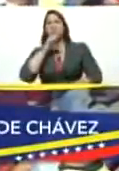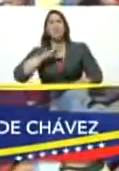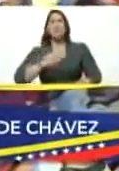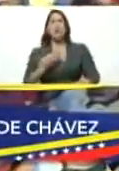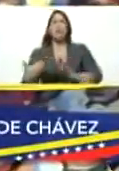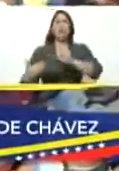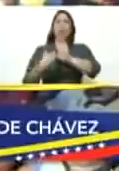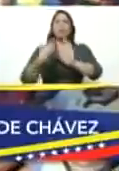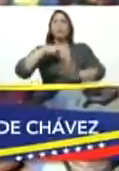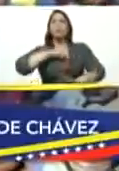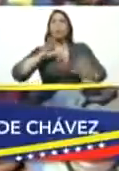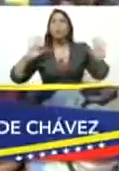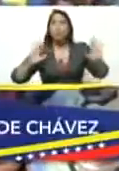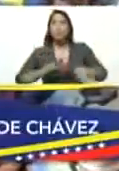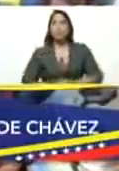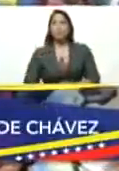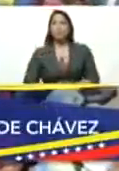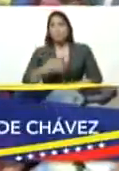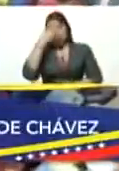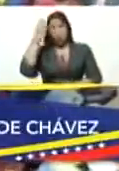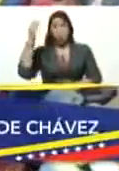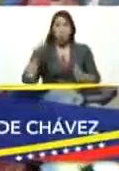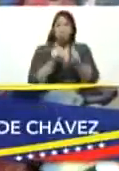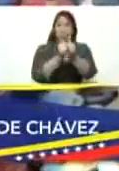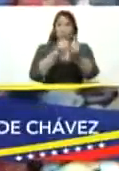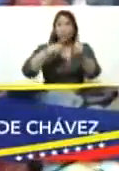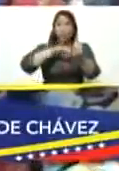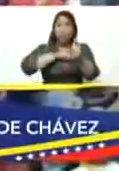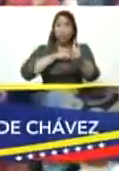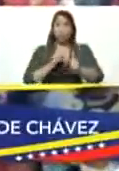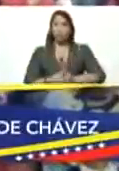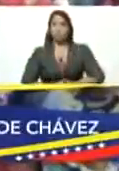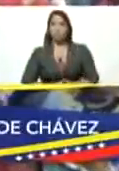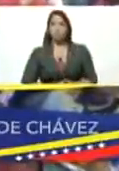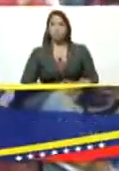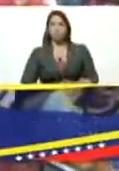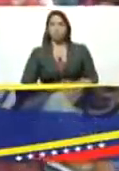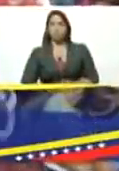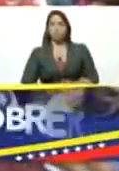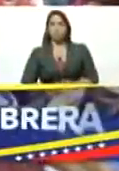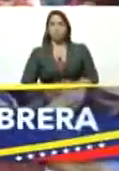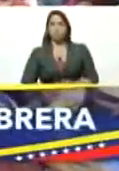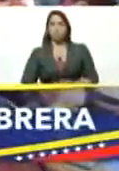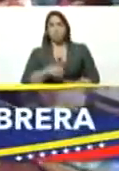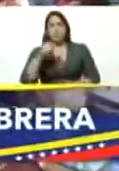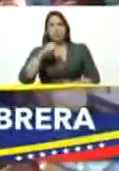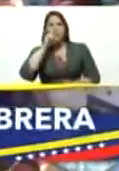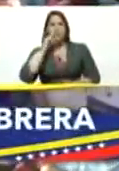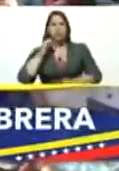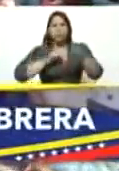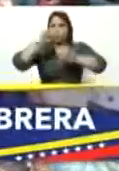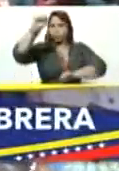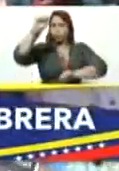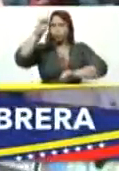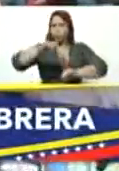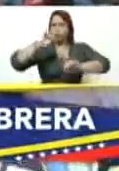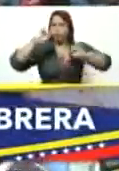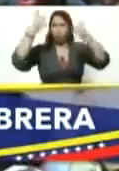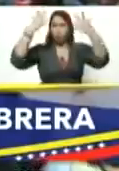nosotros dios con nosotros y super bigote vencedor